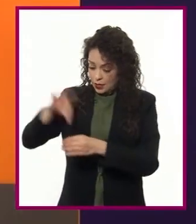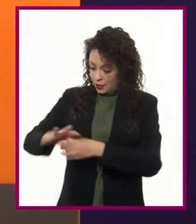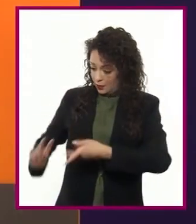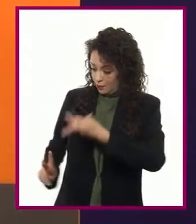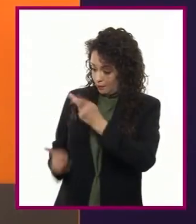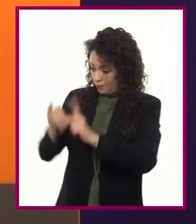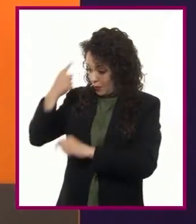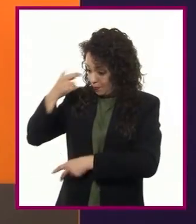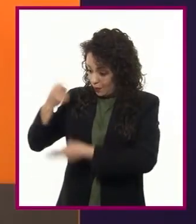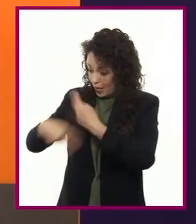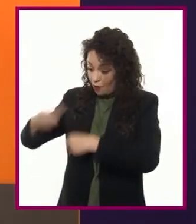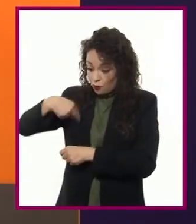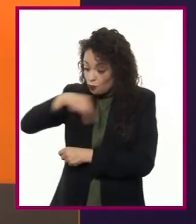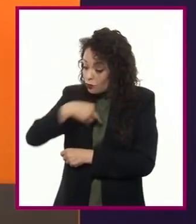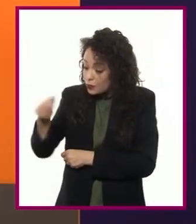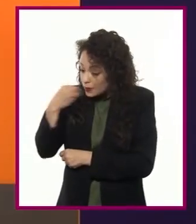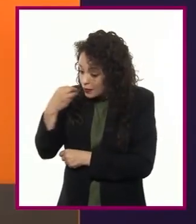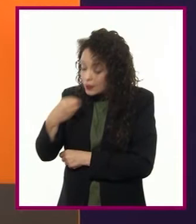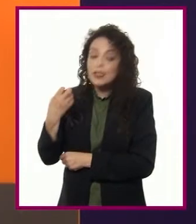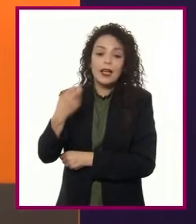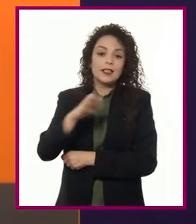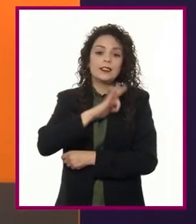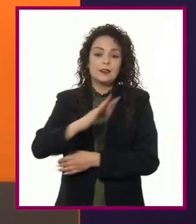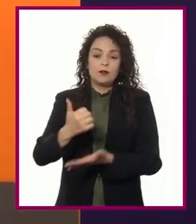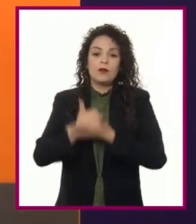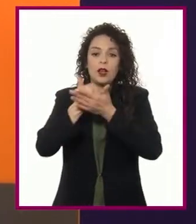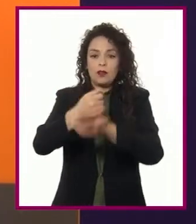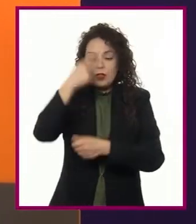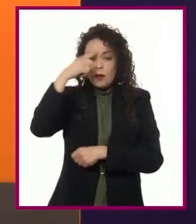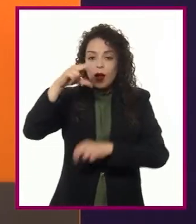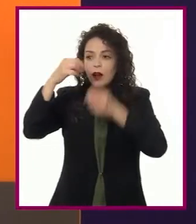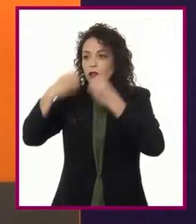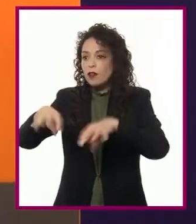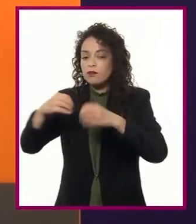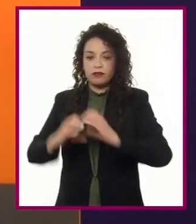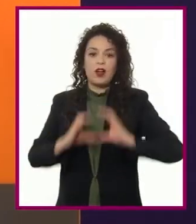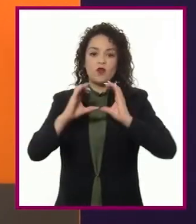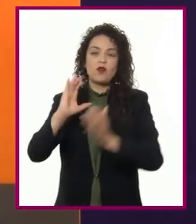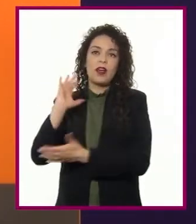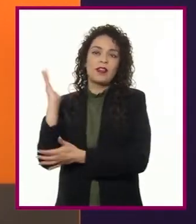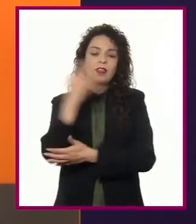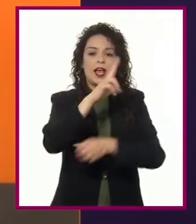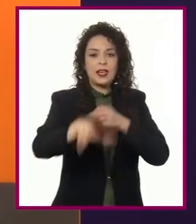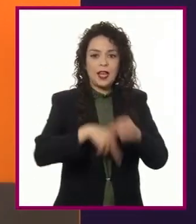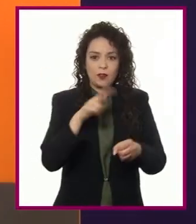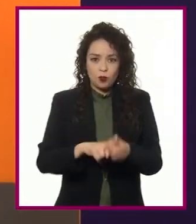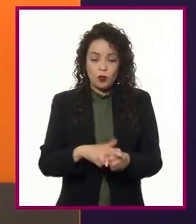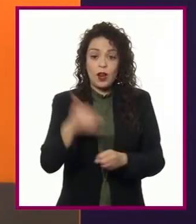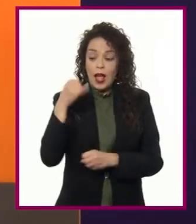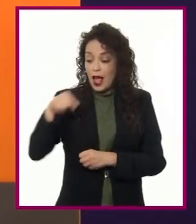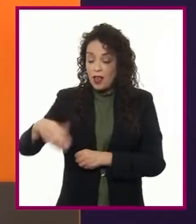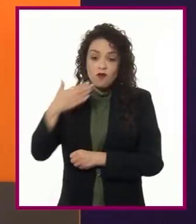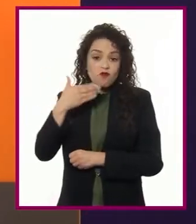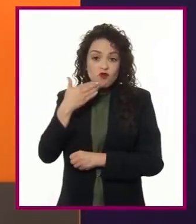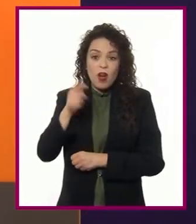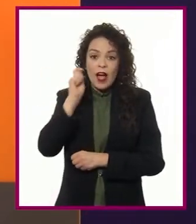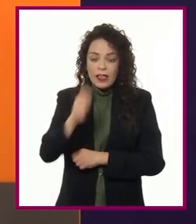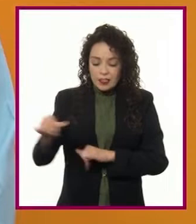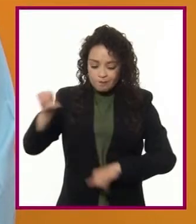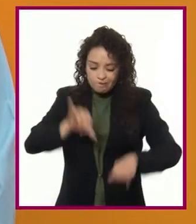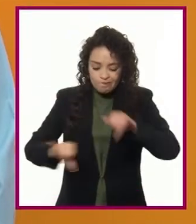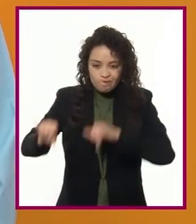a reducir nuestra huella de carbono, además de que nuestros productos estarán libres de pesticidas y serán más